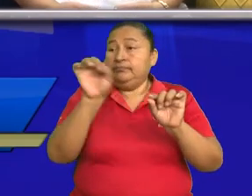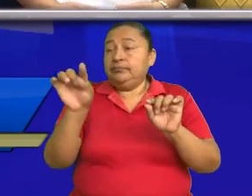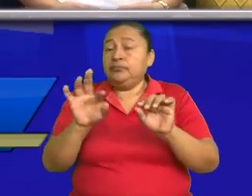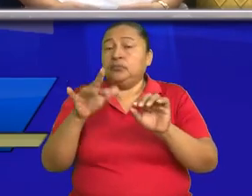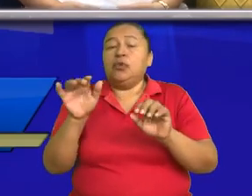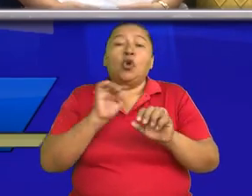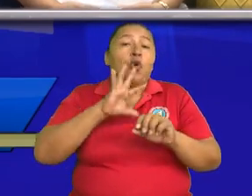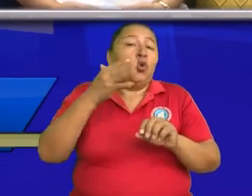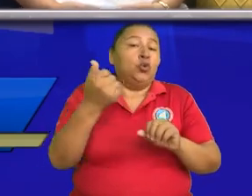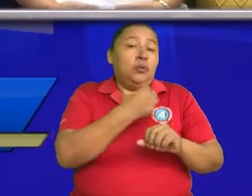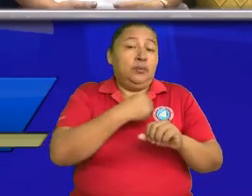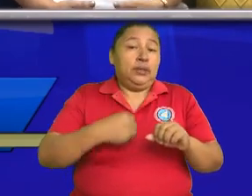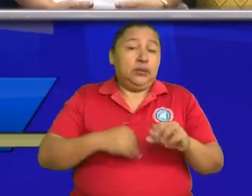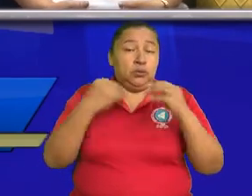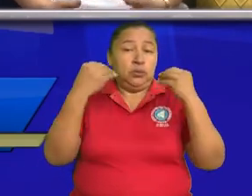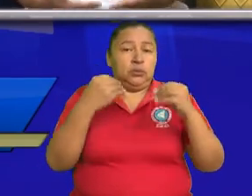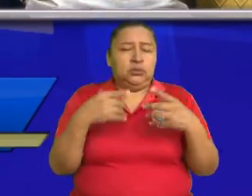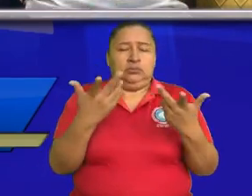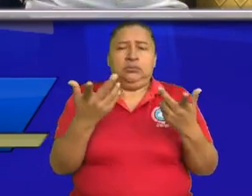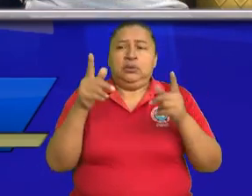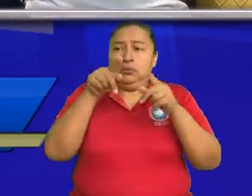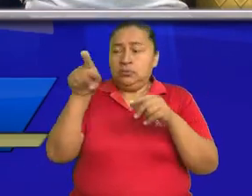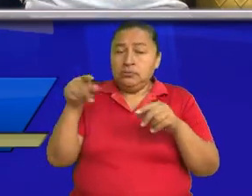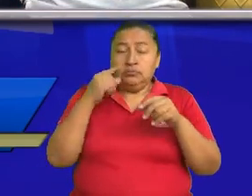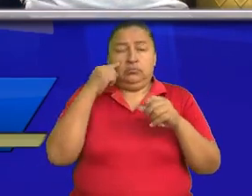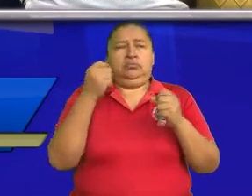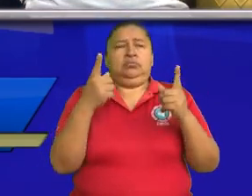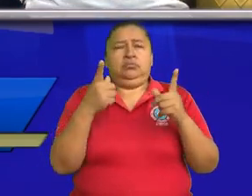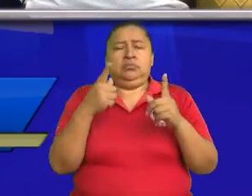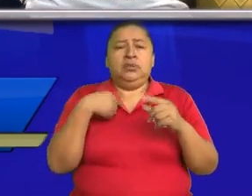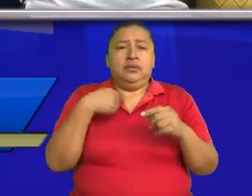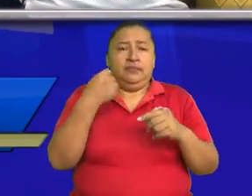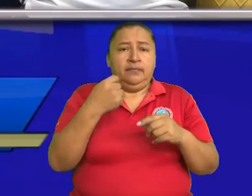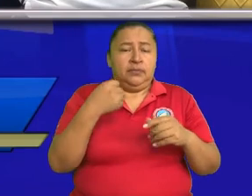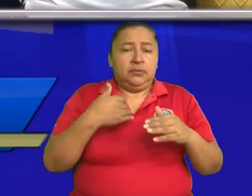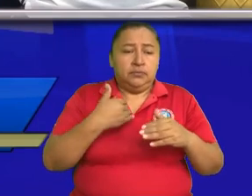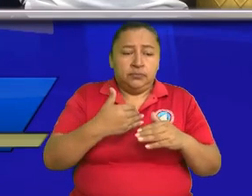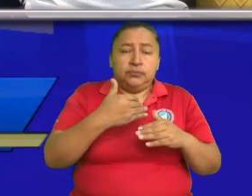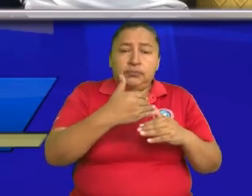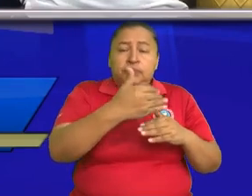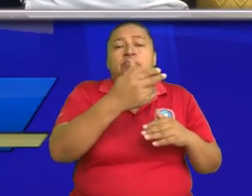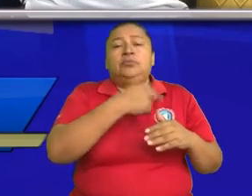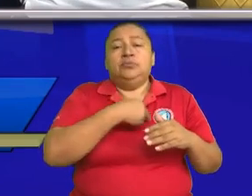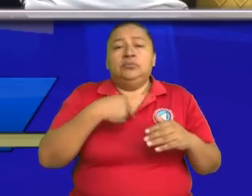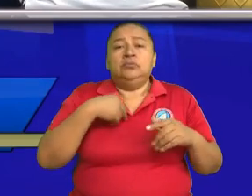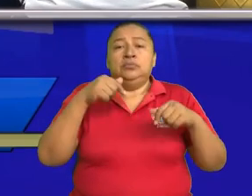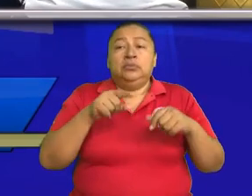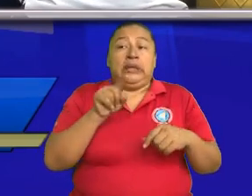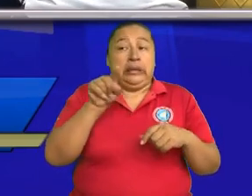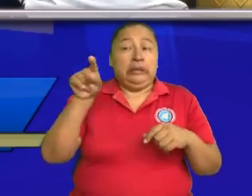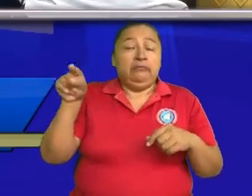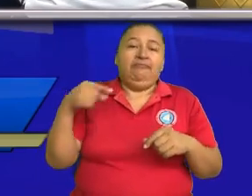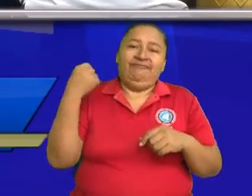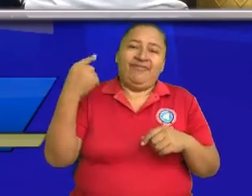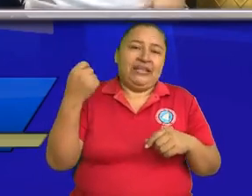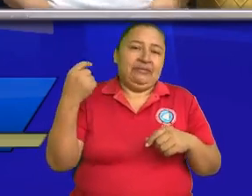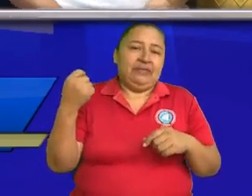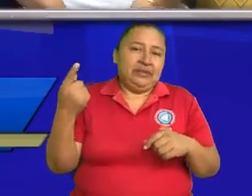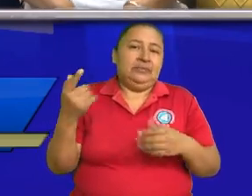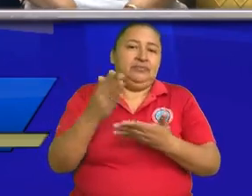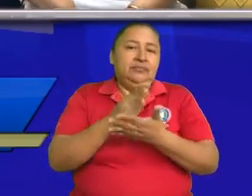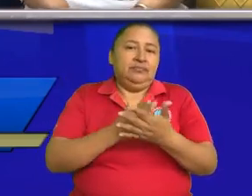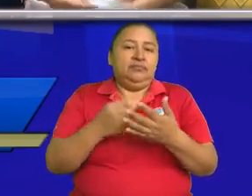ministros, y entonces ellos están, unos desafíos que nosotros ya vamos avanzando y ellos pues todavía no tienen